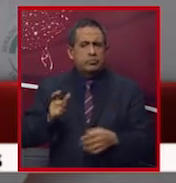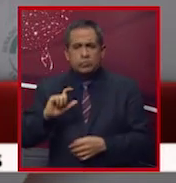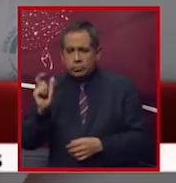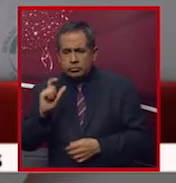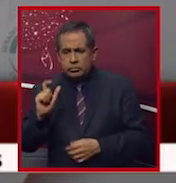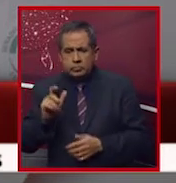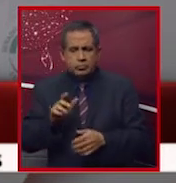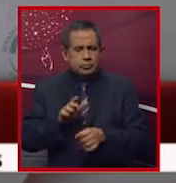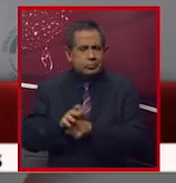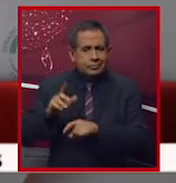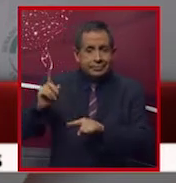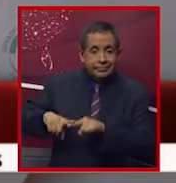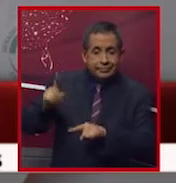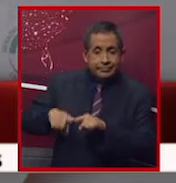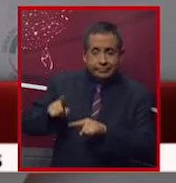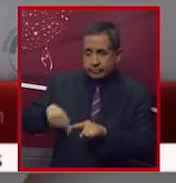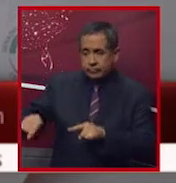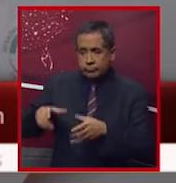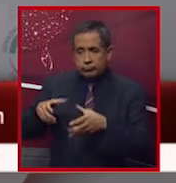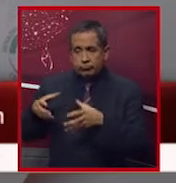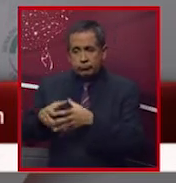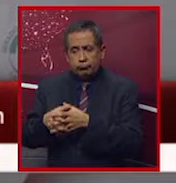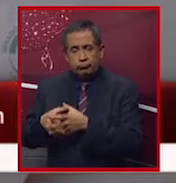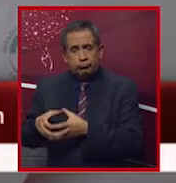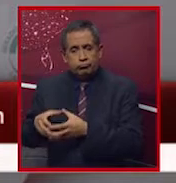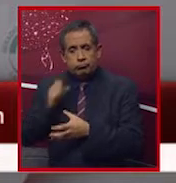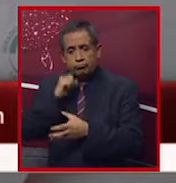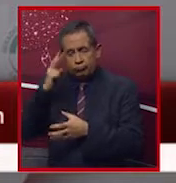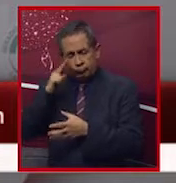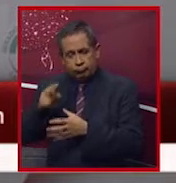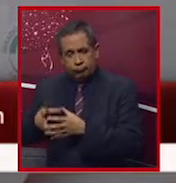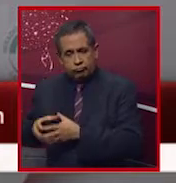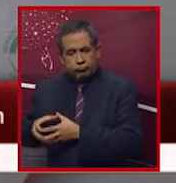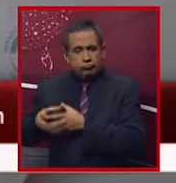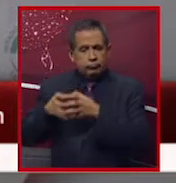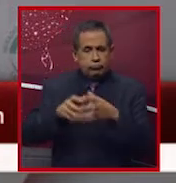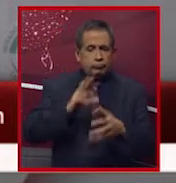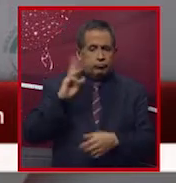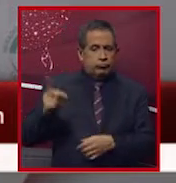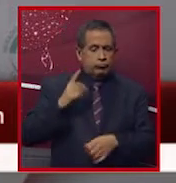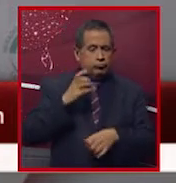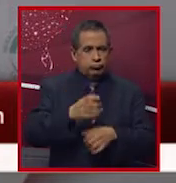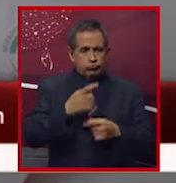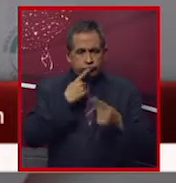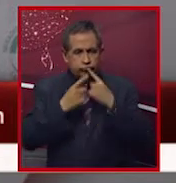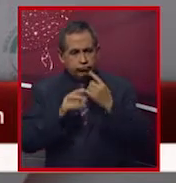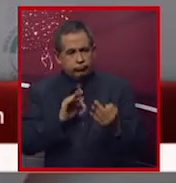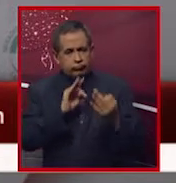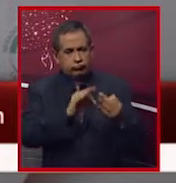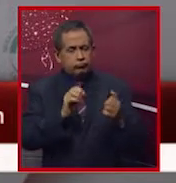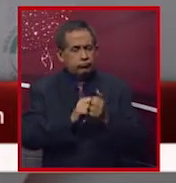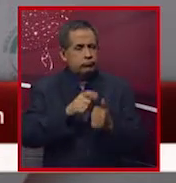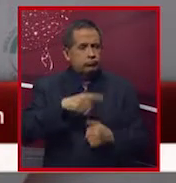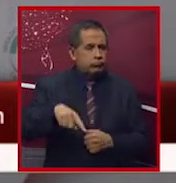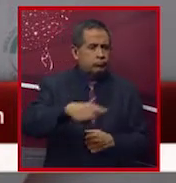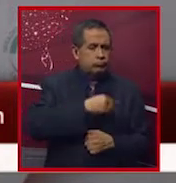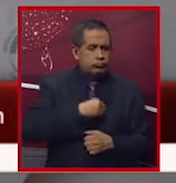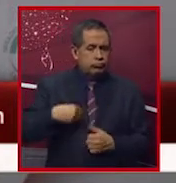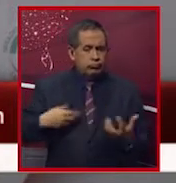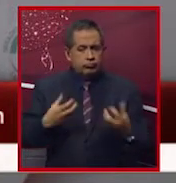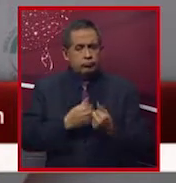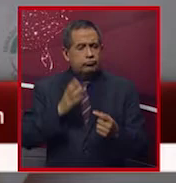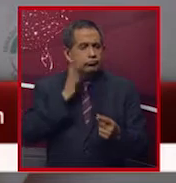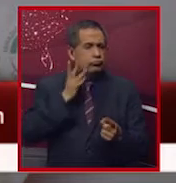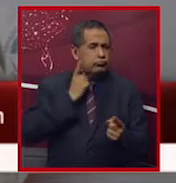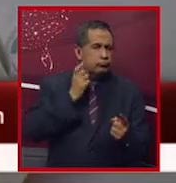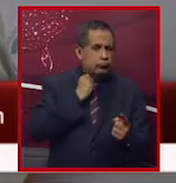cuándo, quiénes acudimos del Senado a Washington, como digo, a entrevistarnos con miembros de ambas